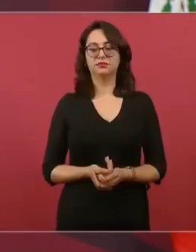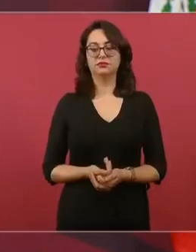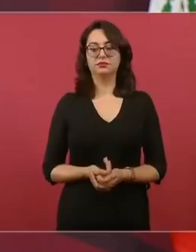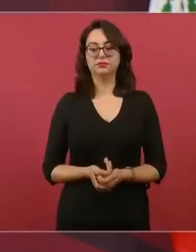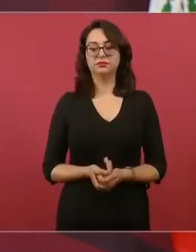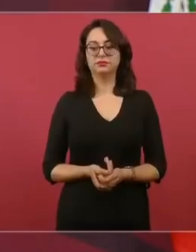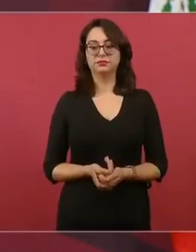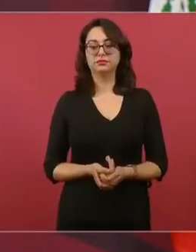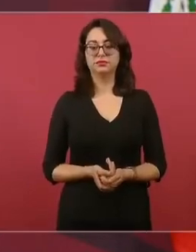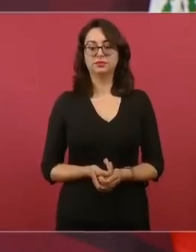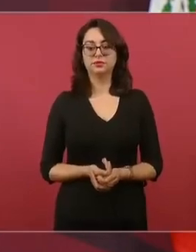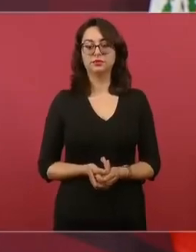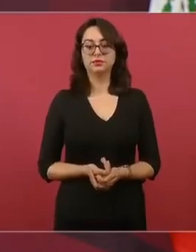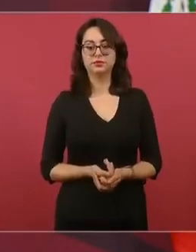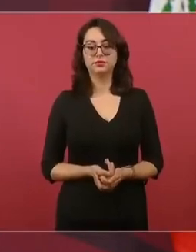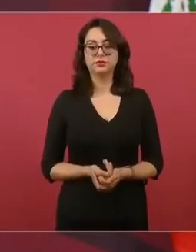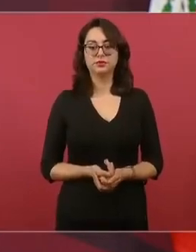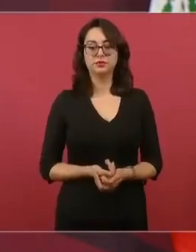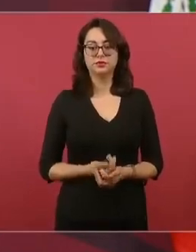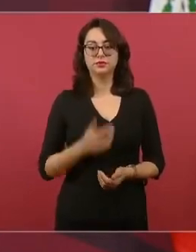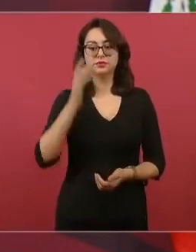por la mayoría del pueblo.